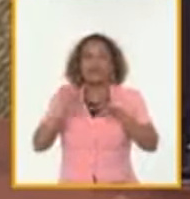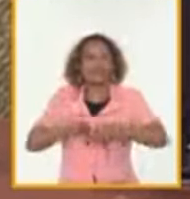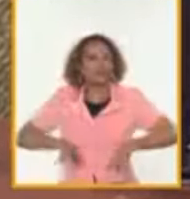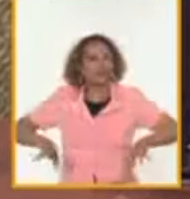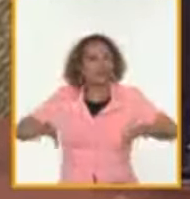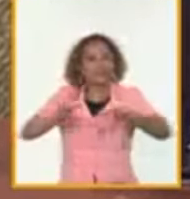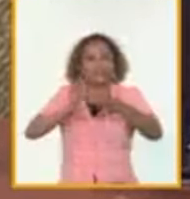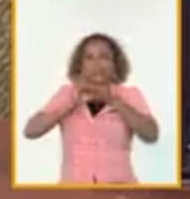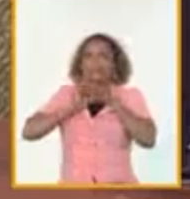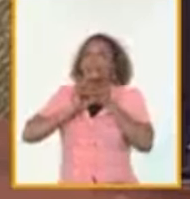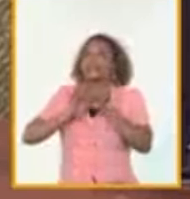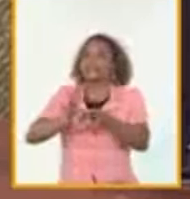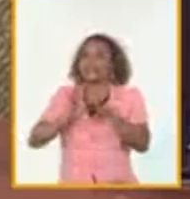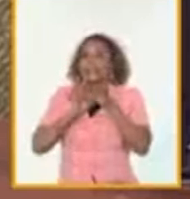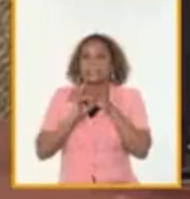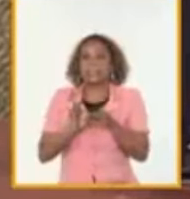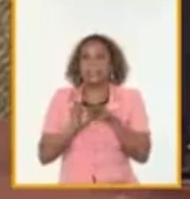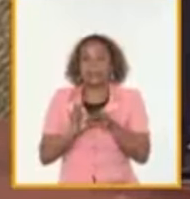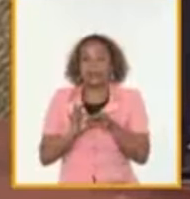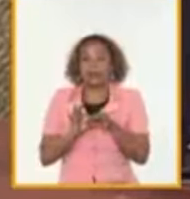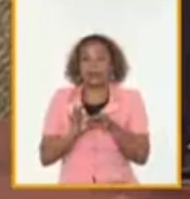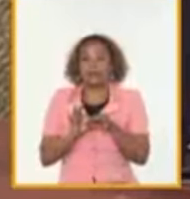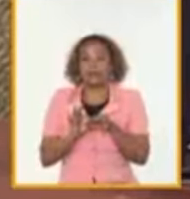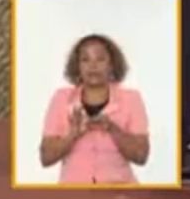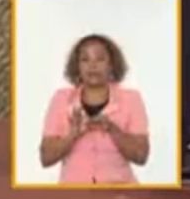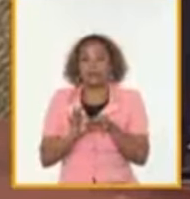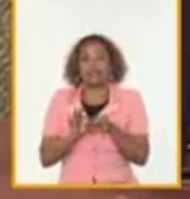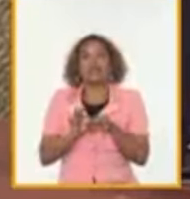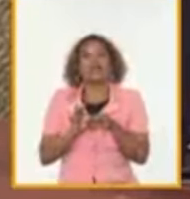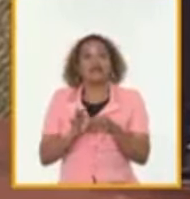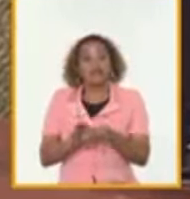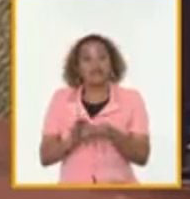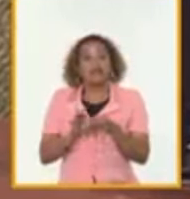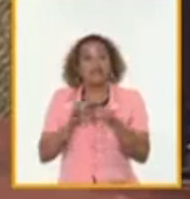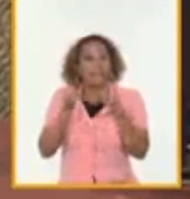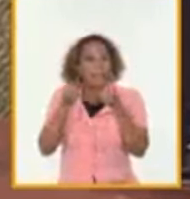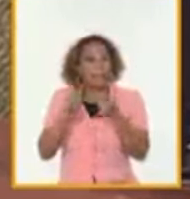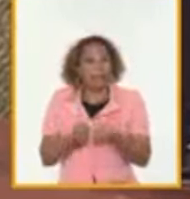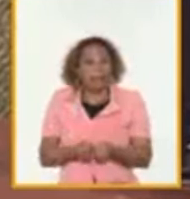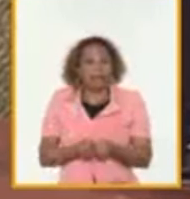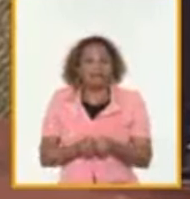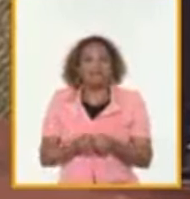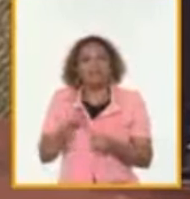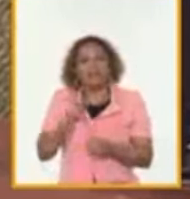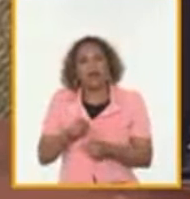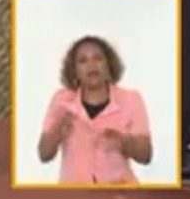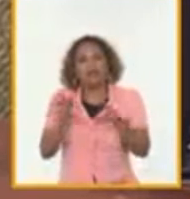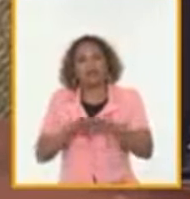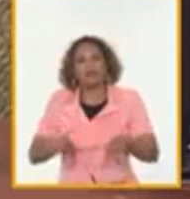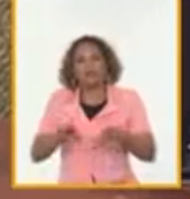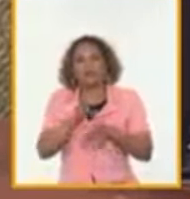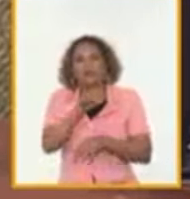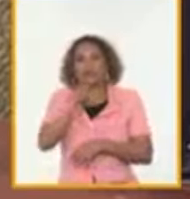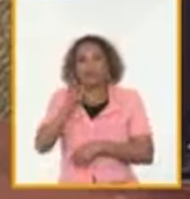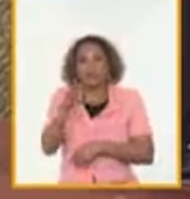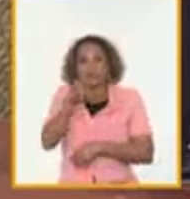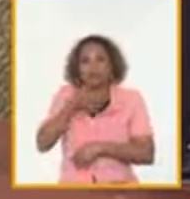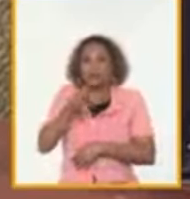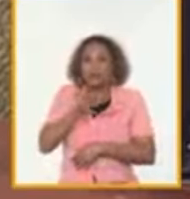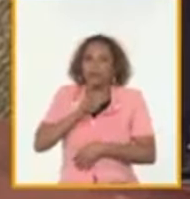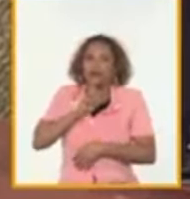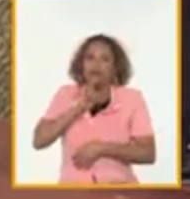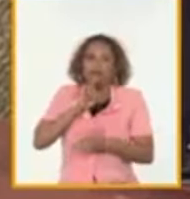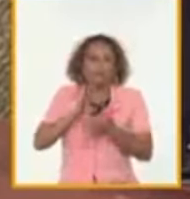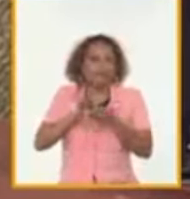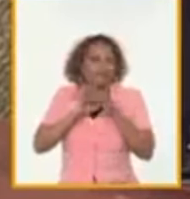provincia es muy compleja nosotros hoy tenemos situación iones eh bastante difíciles en los 13 municipios de la provincia pero